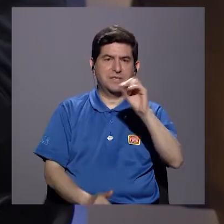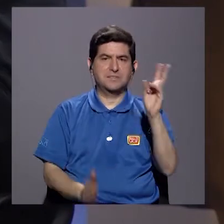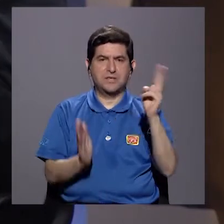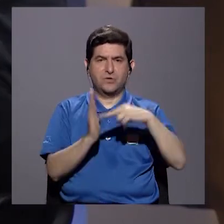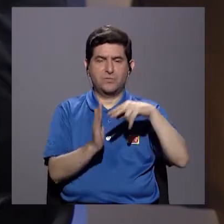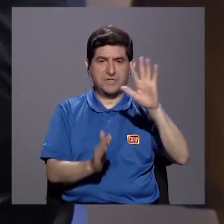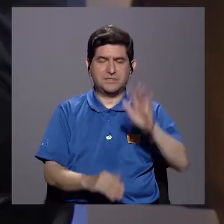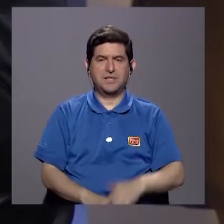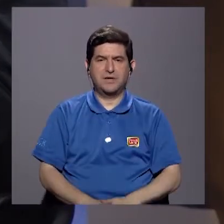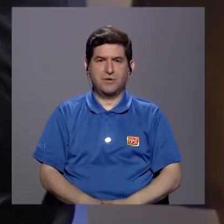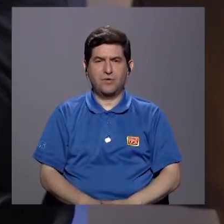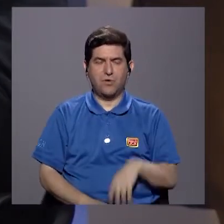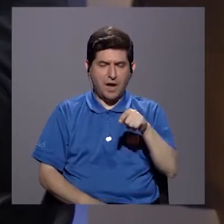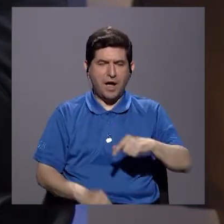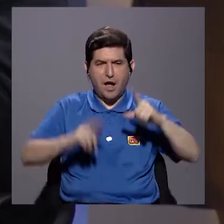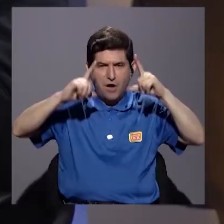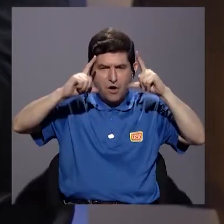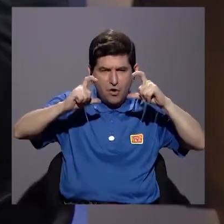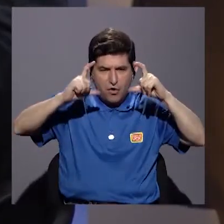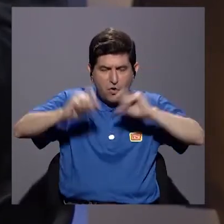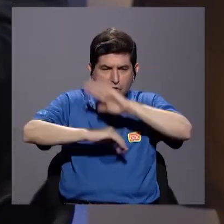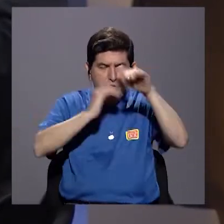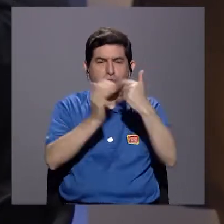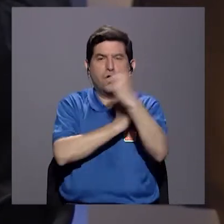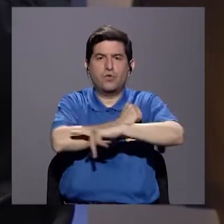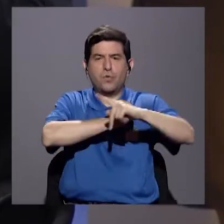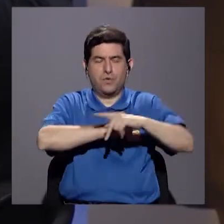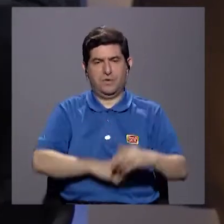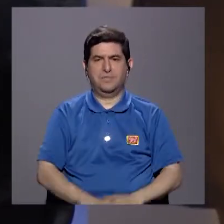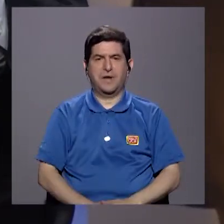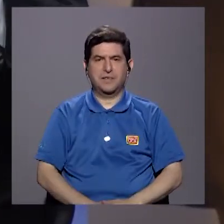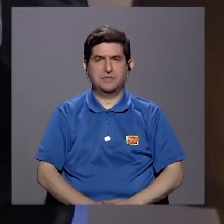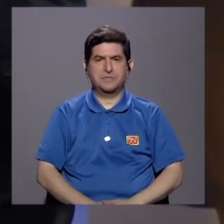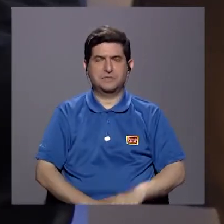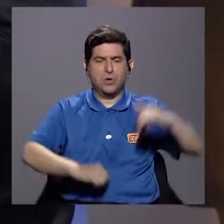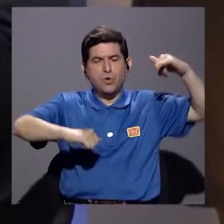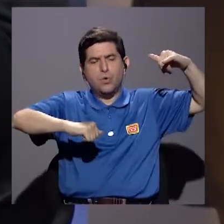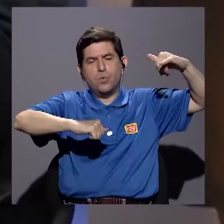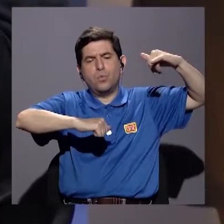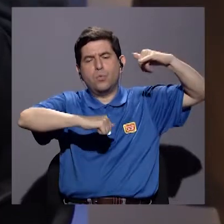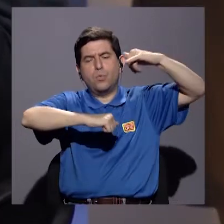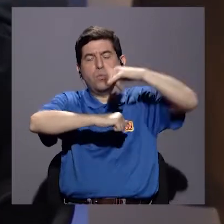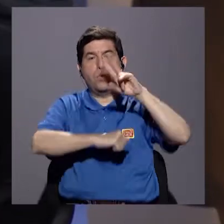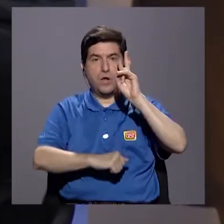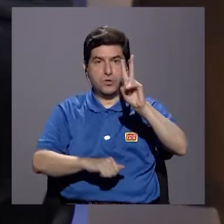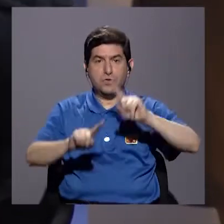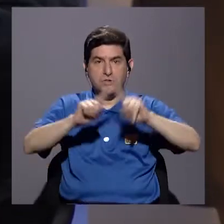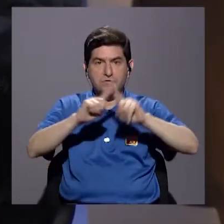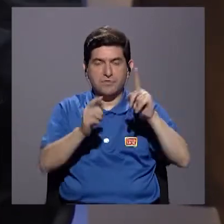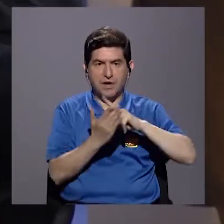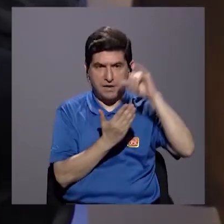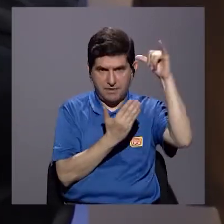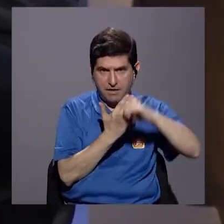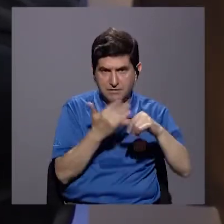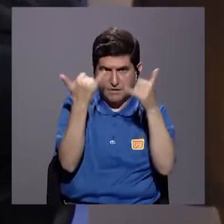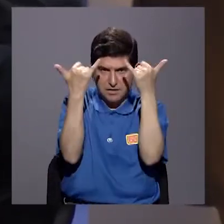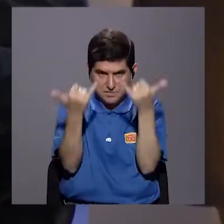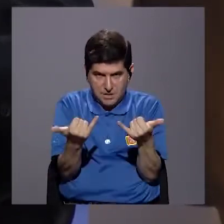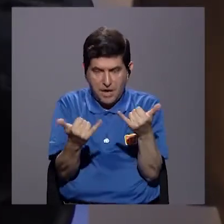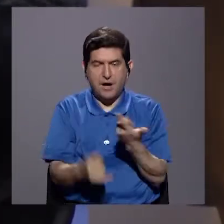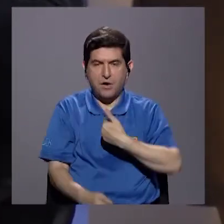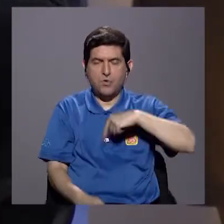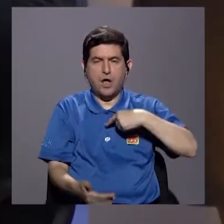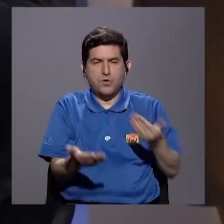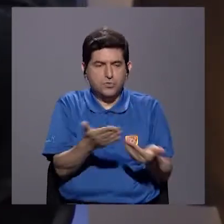2005, en las cuales se mapeó con fotogrametría todo el país. Tenemos fotografía aérea de todo el país de esas dos misiones